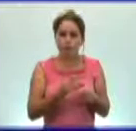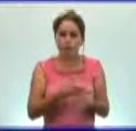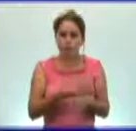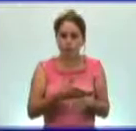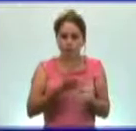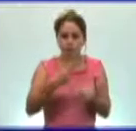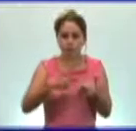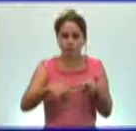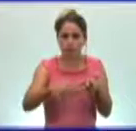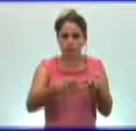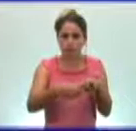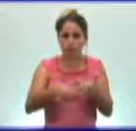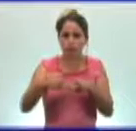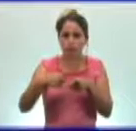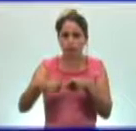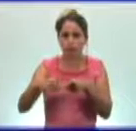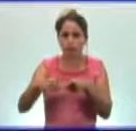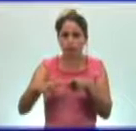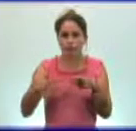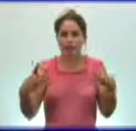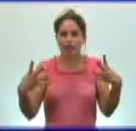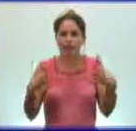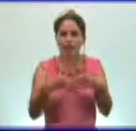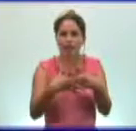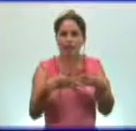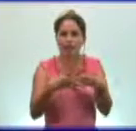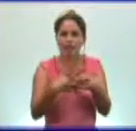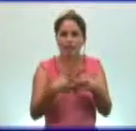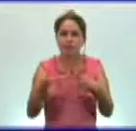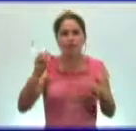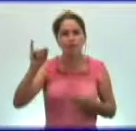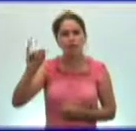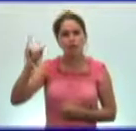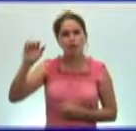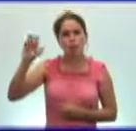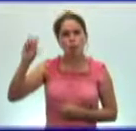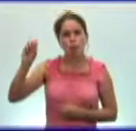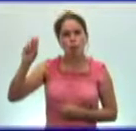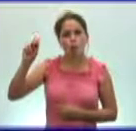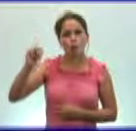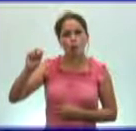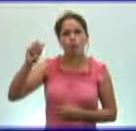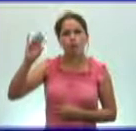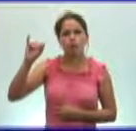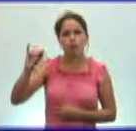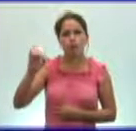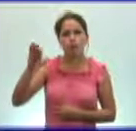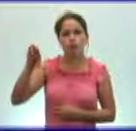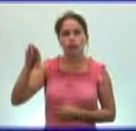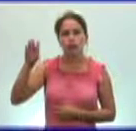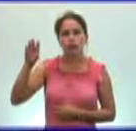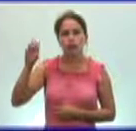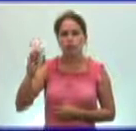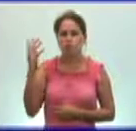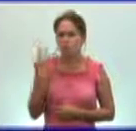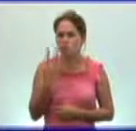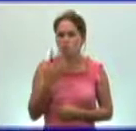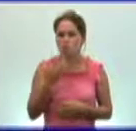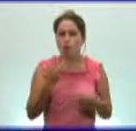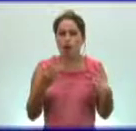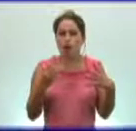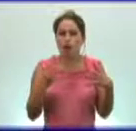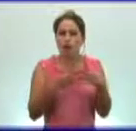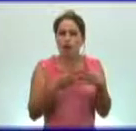cobre. Enlace iónico presentan las sustancias que se clasifican según el tipo de